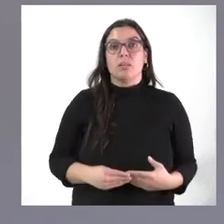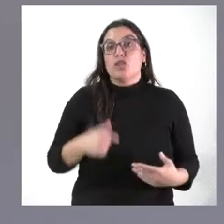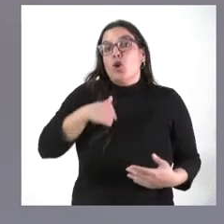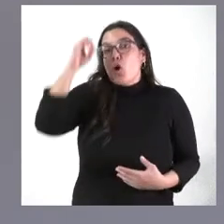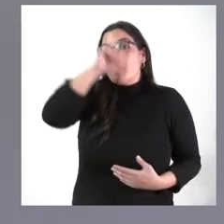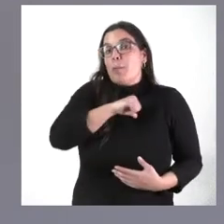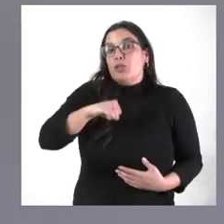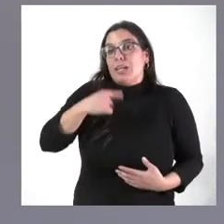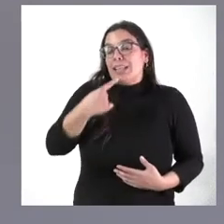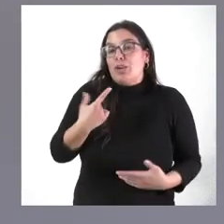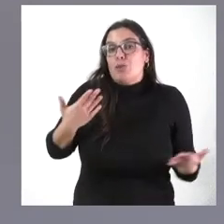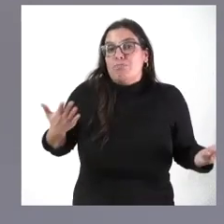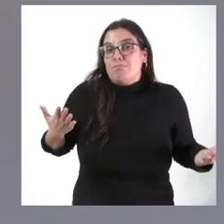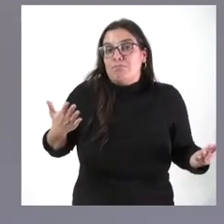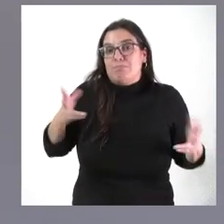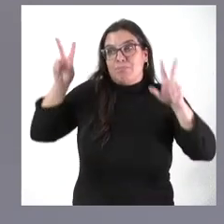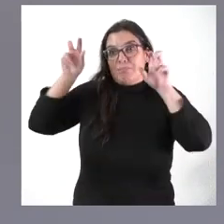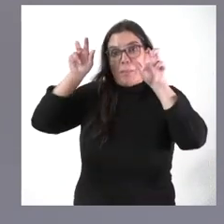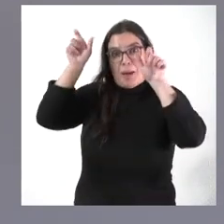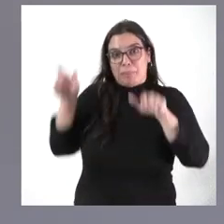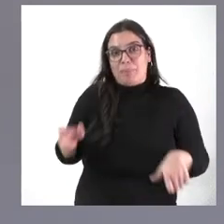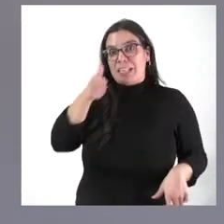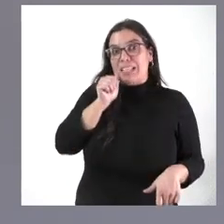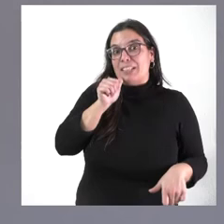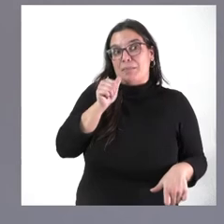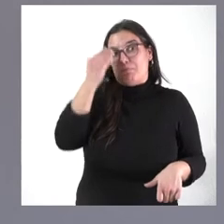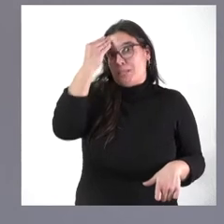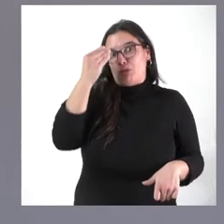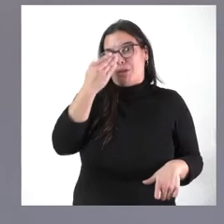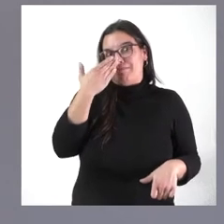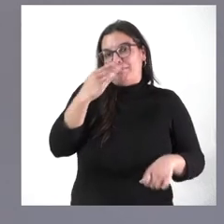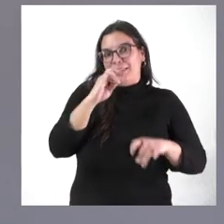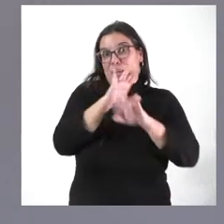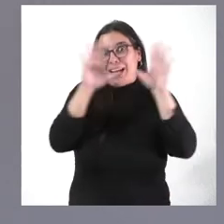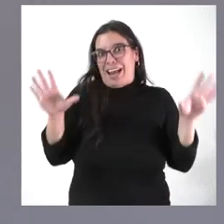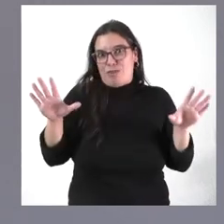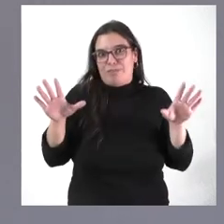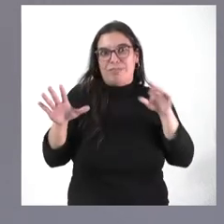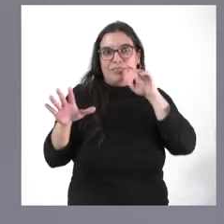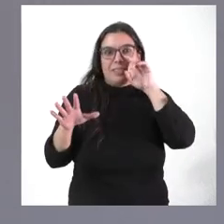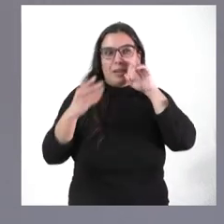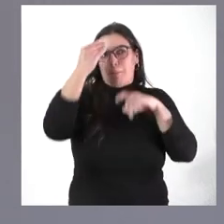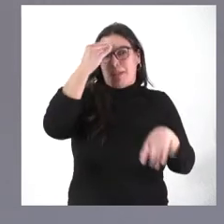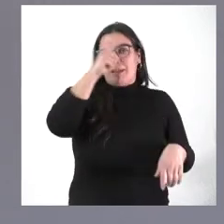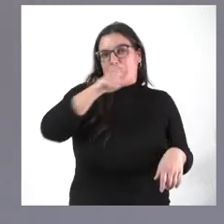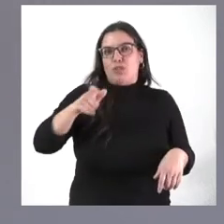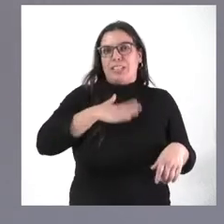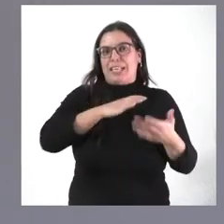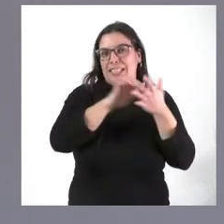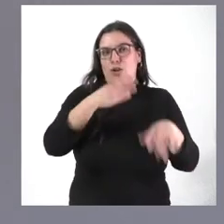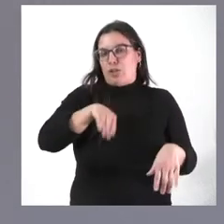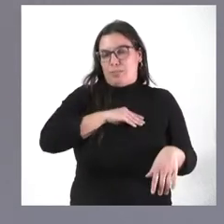personal sobre Pedro Sánchez y creo que es suficientemente ilustrativa de lo que pienso y de lo que además piensan muchos ciudadanos de castellano de